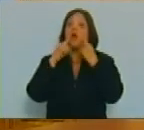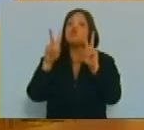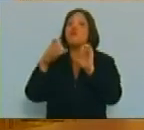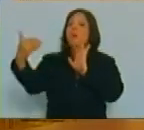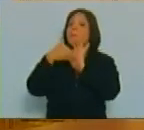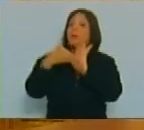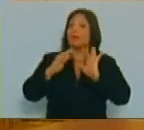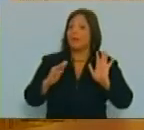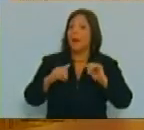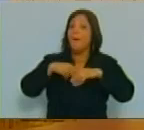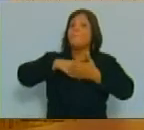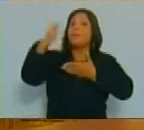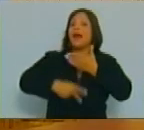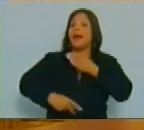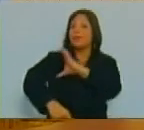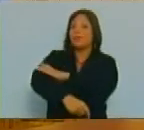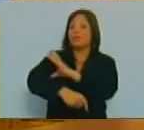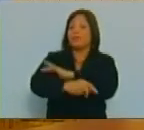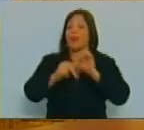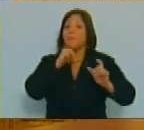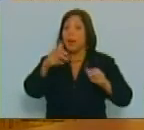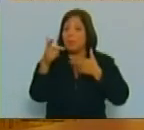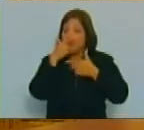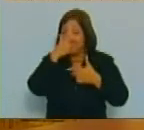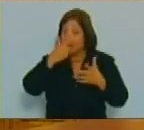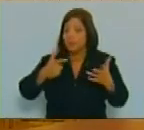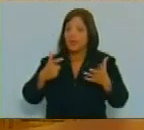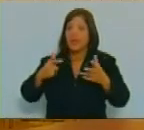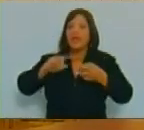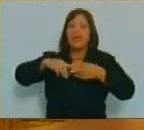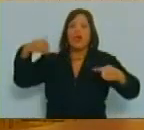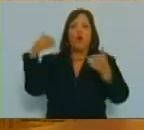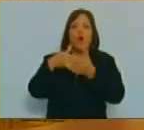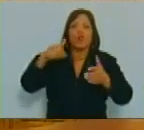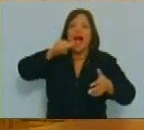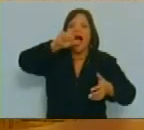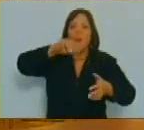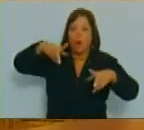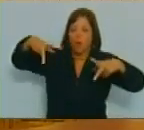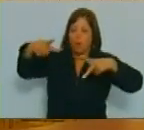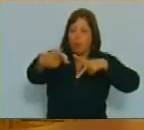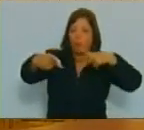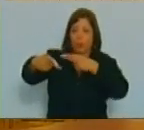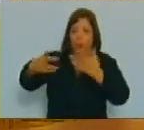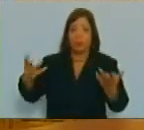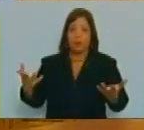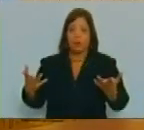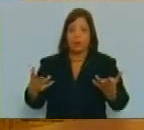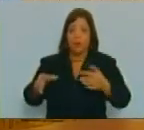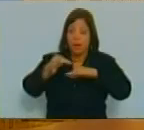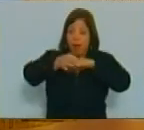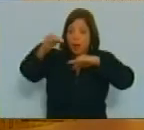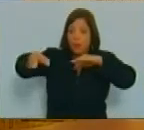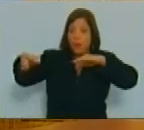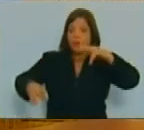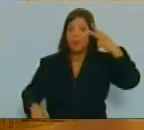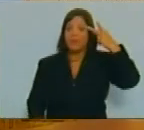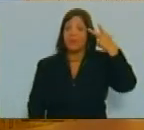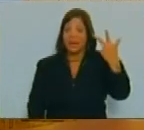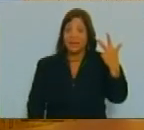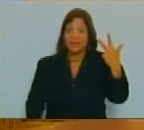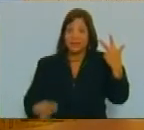amenazas y del sistema hidrológico y en los tres municipios los taques